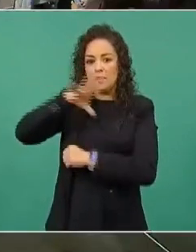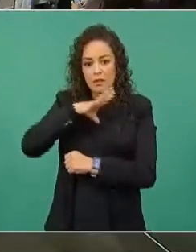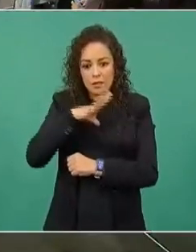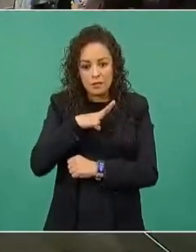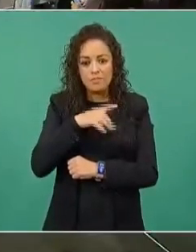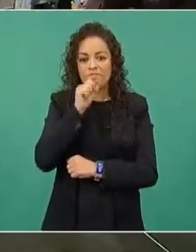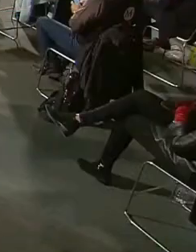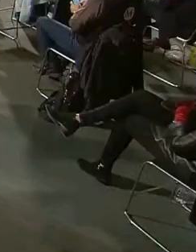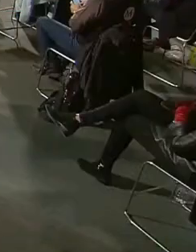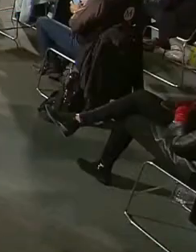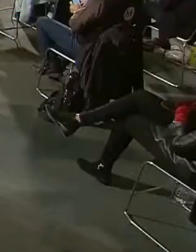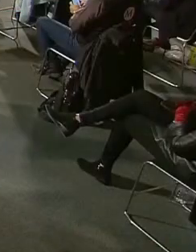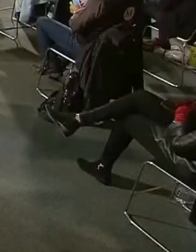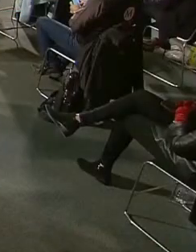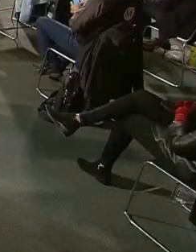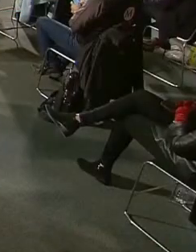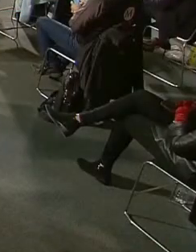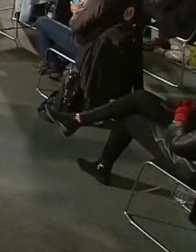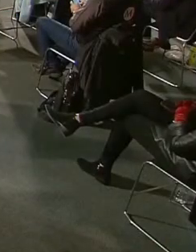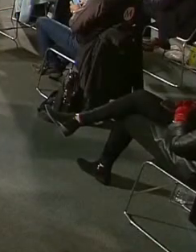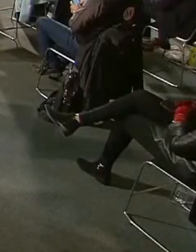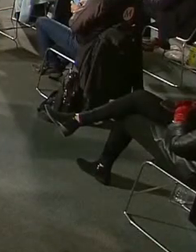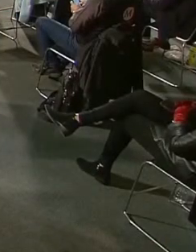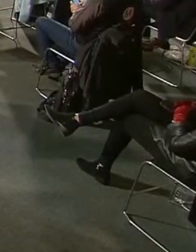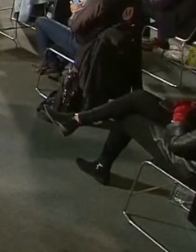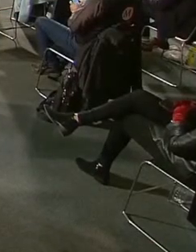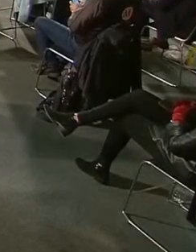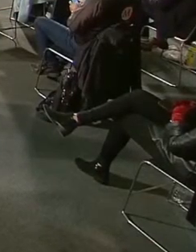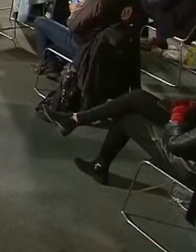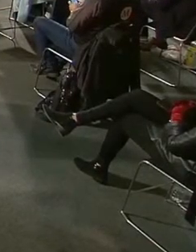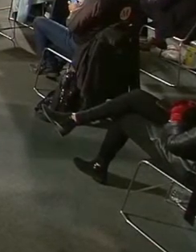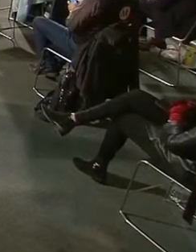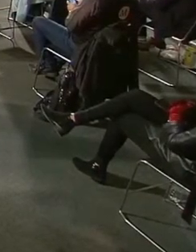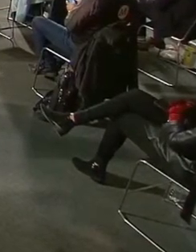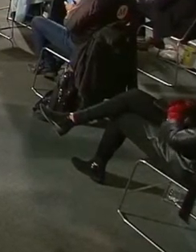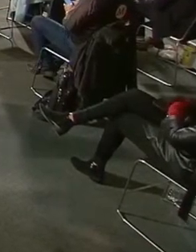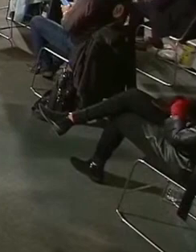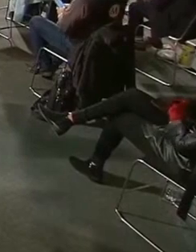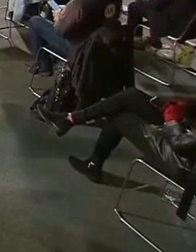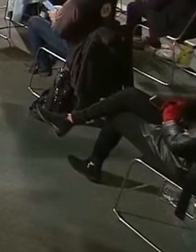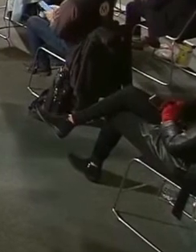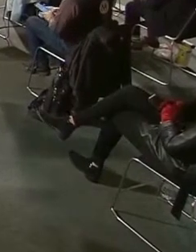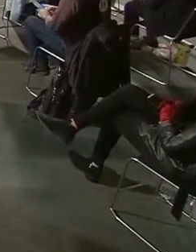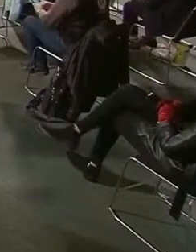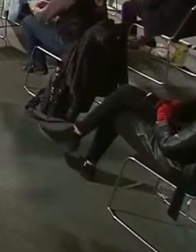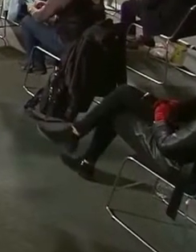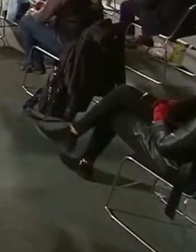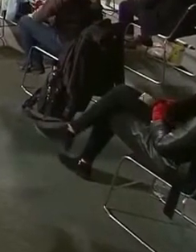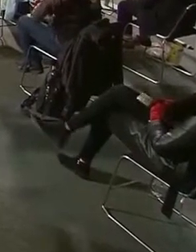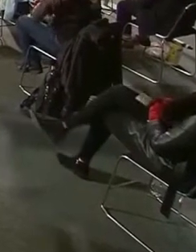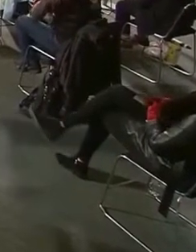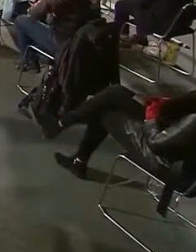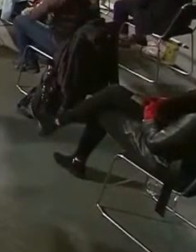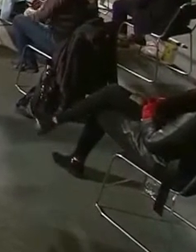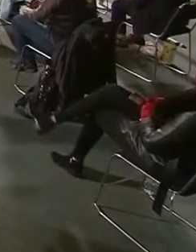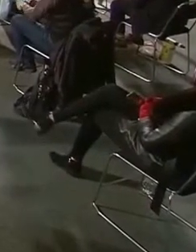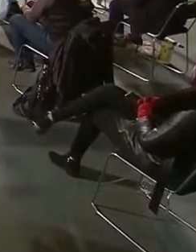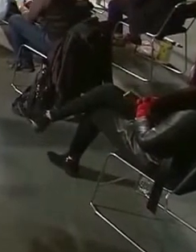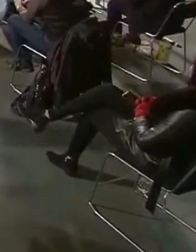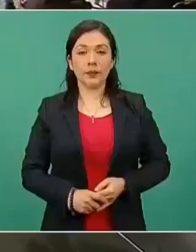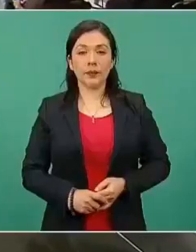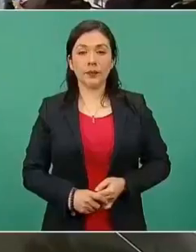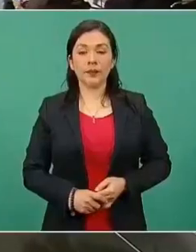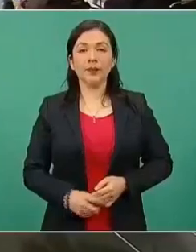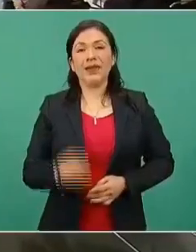y nos llevó tiempo resolverlo y ya se reinició